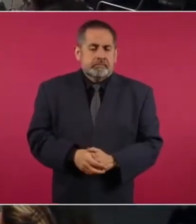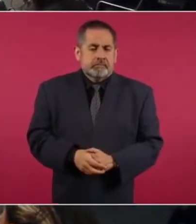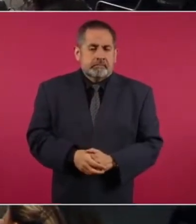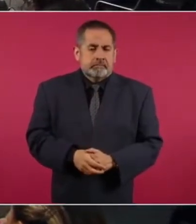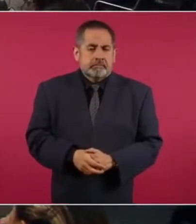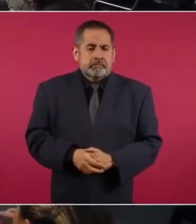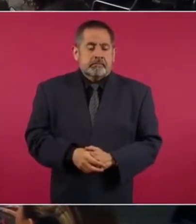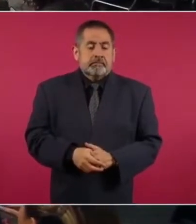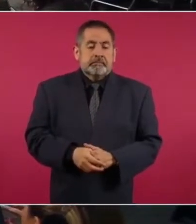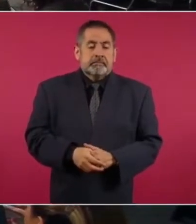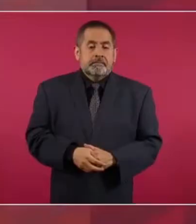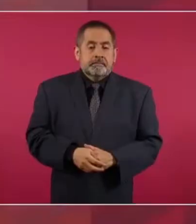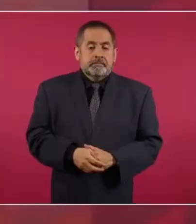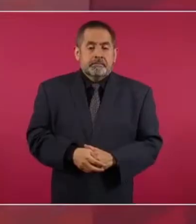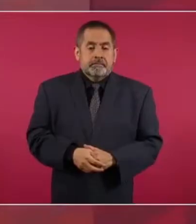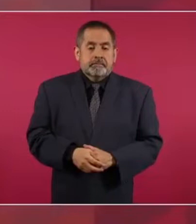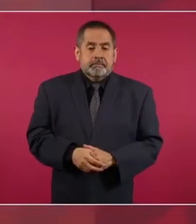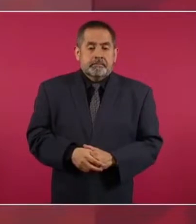Pues vino